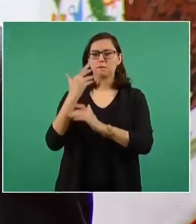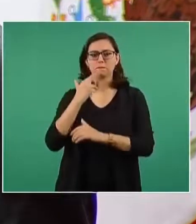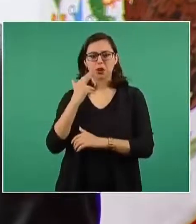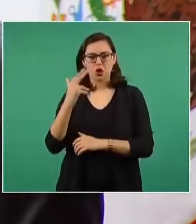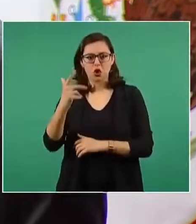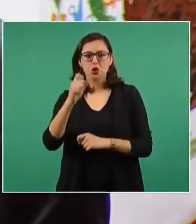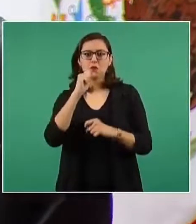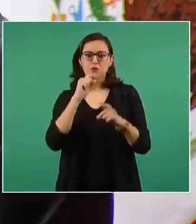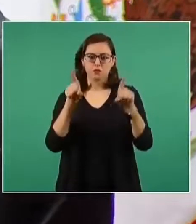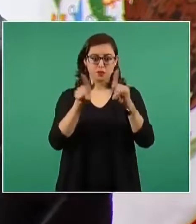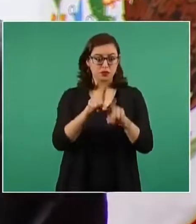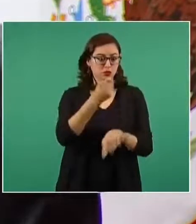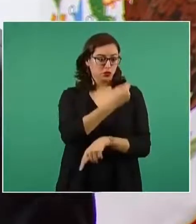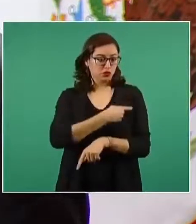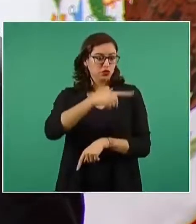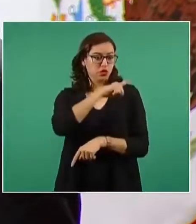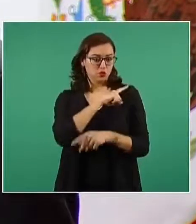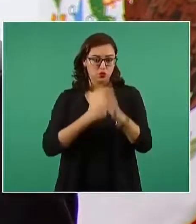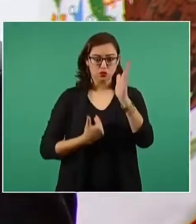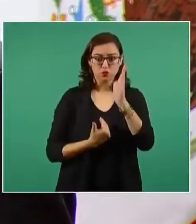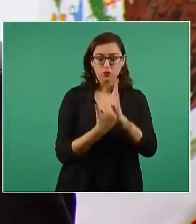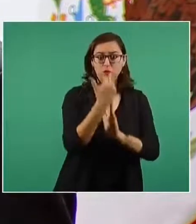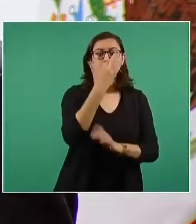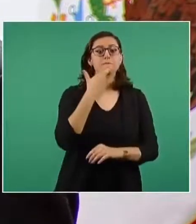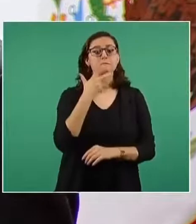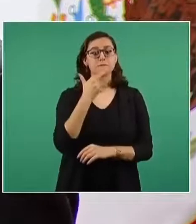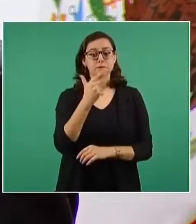ganó en 2006, pero